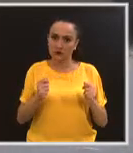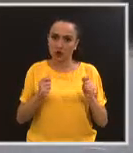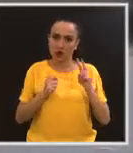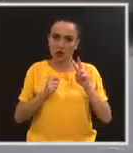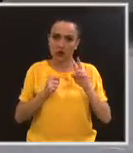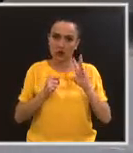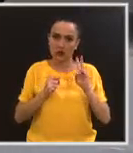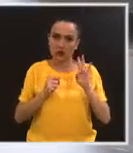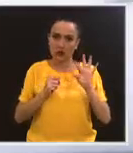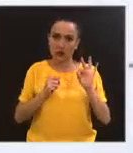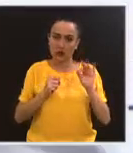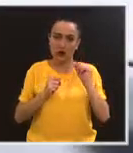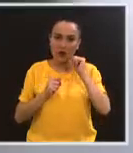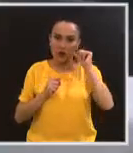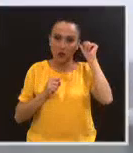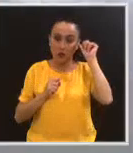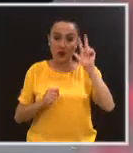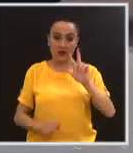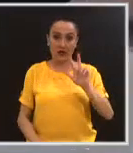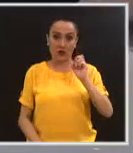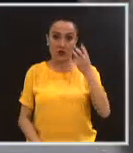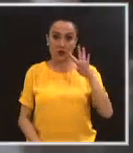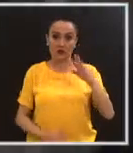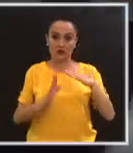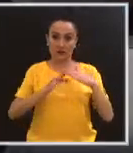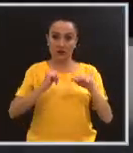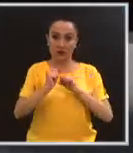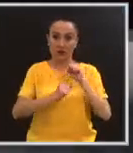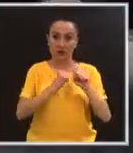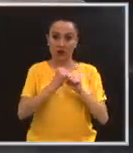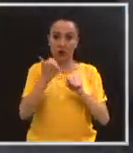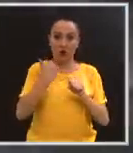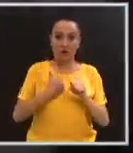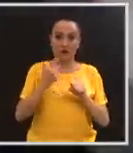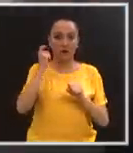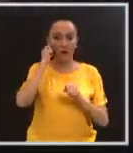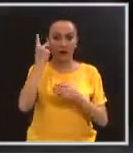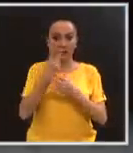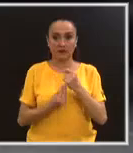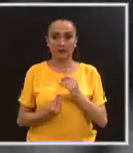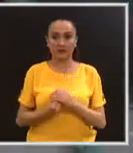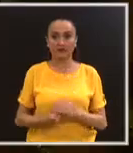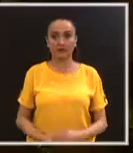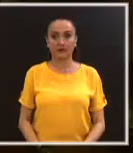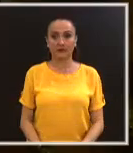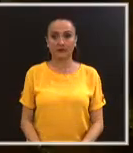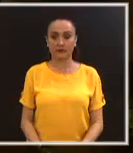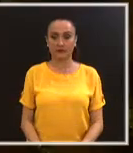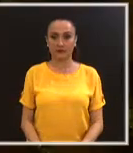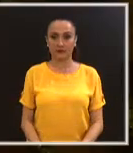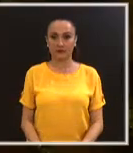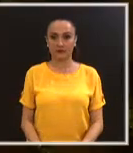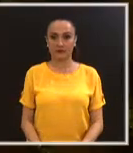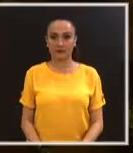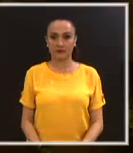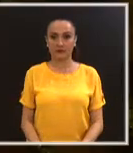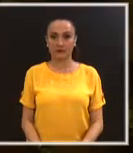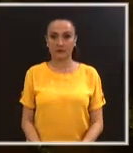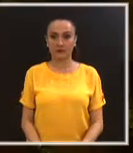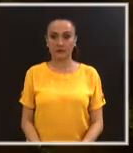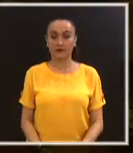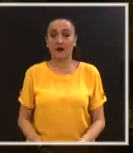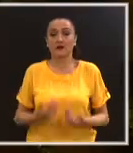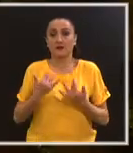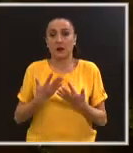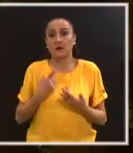279 adultos y 314 menores de edad entre hombres y mujeres bueno